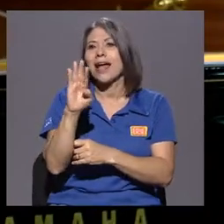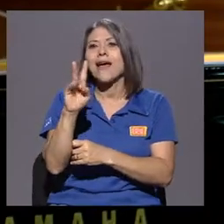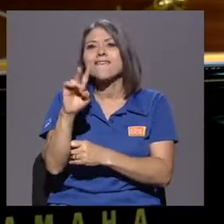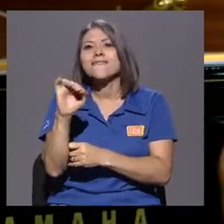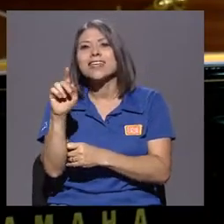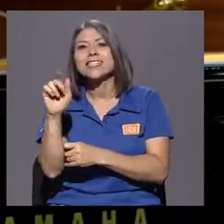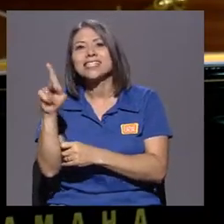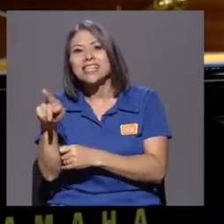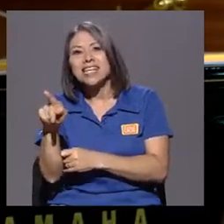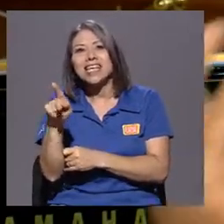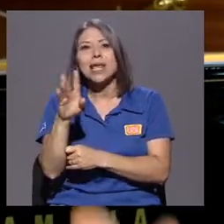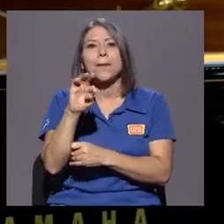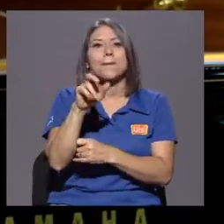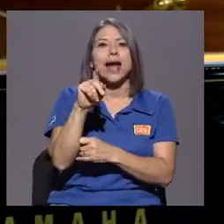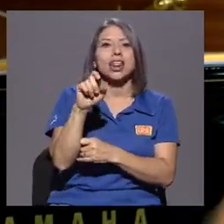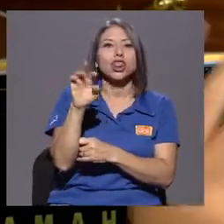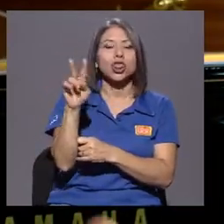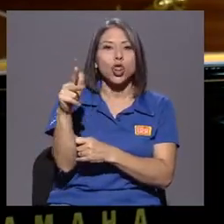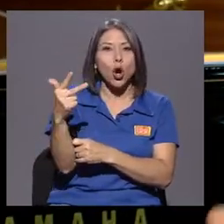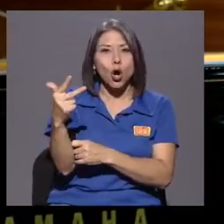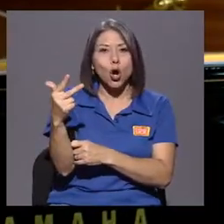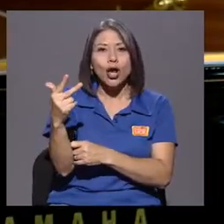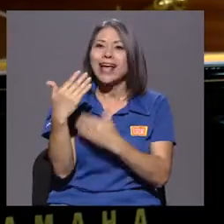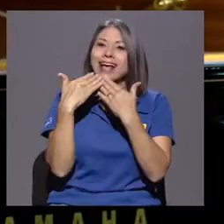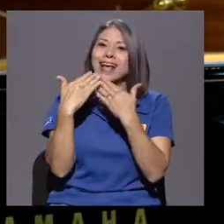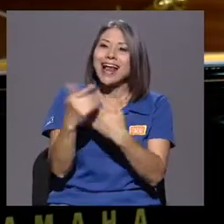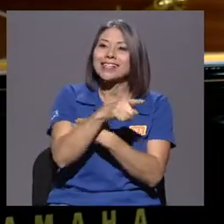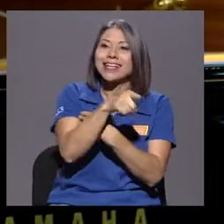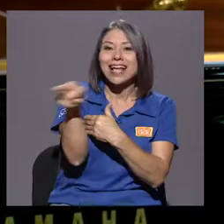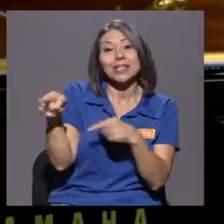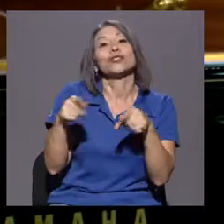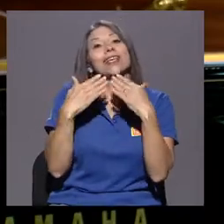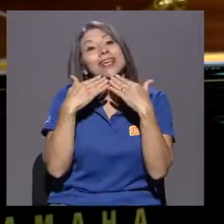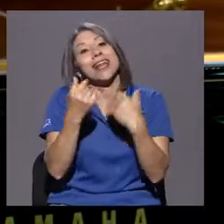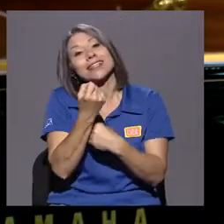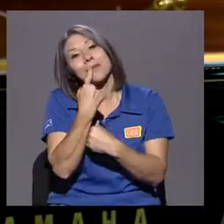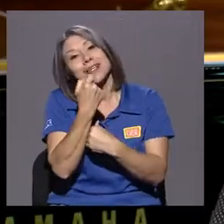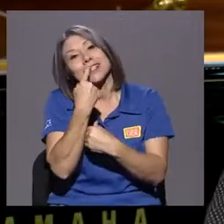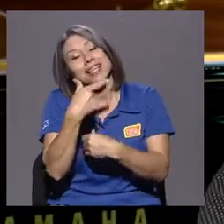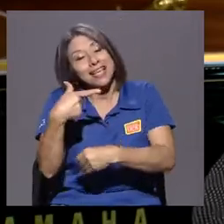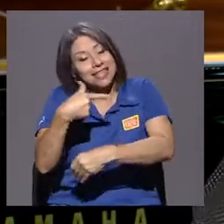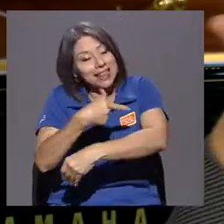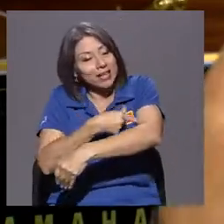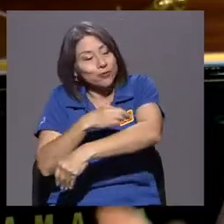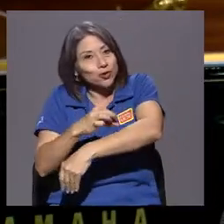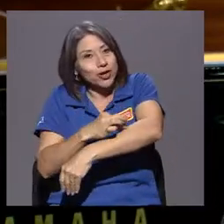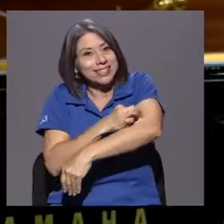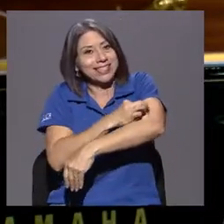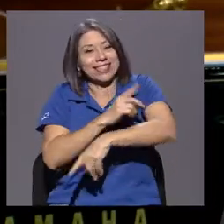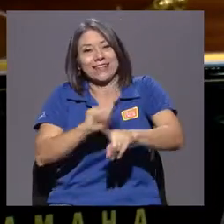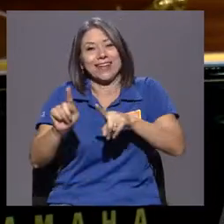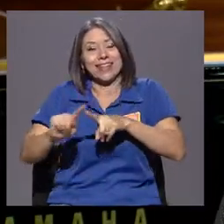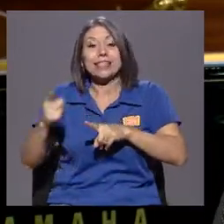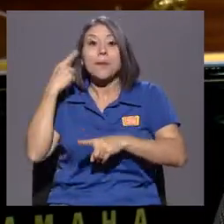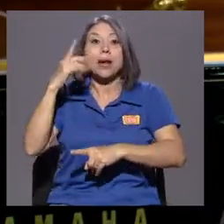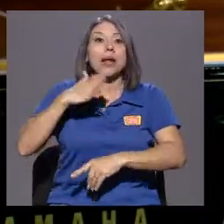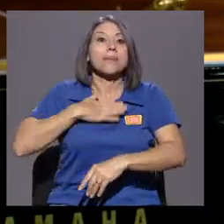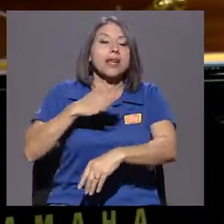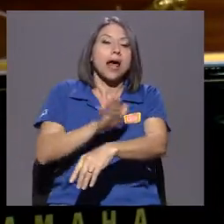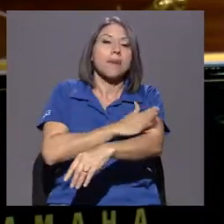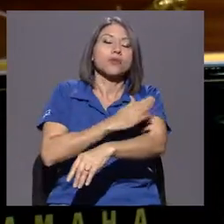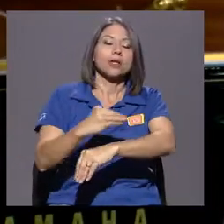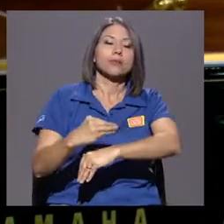como a las pastillas y transfusiones y tratamientos que he recibido la música era para mí una infusión de vida era lo que es